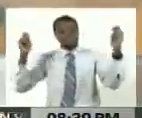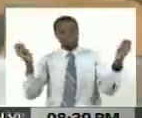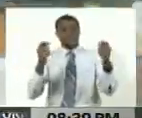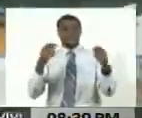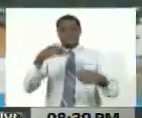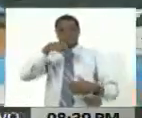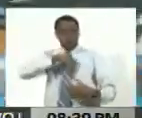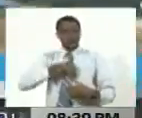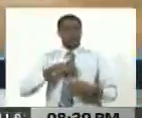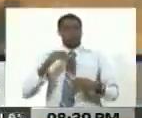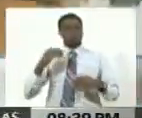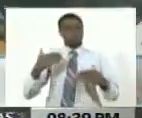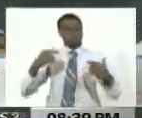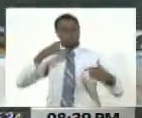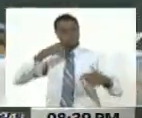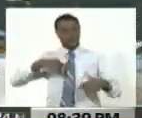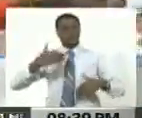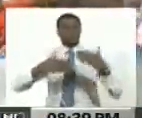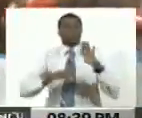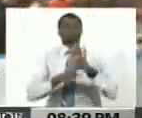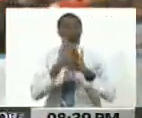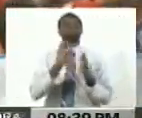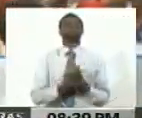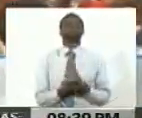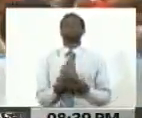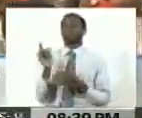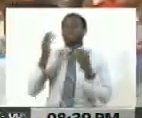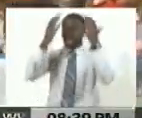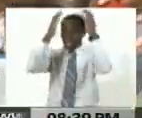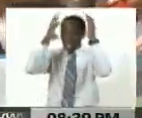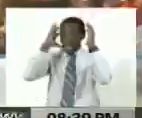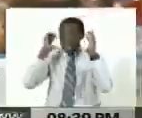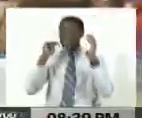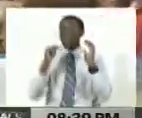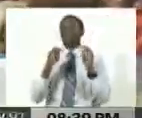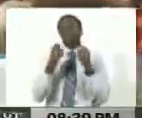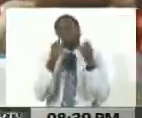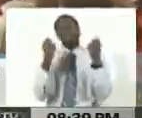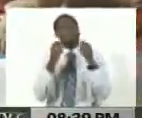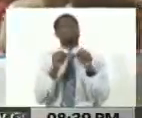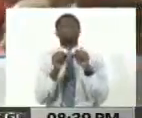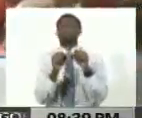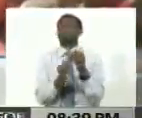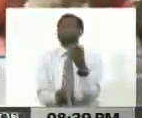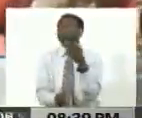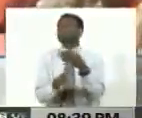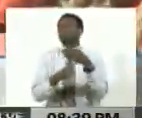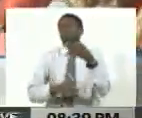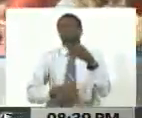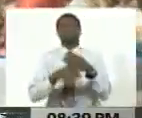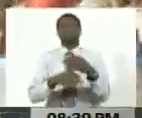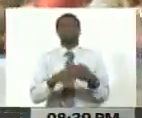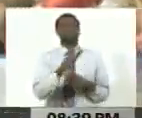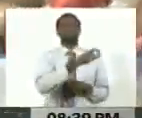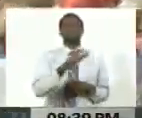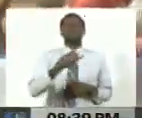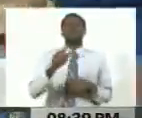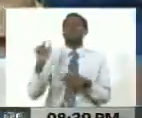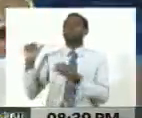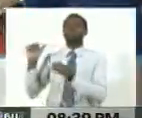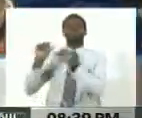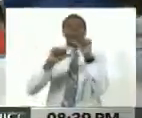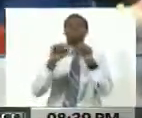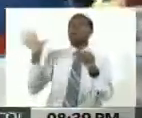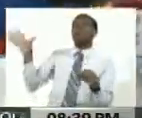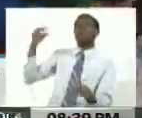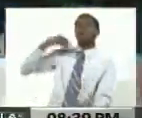humana, pues. La voz de Alí sigue sonando en cada rincón de nuestro país. Es inspiración para las generaciones futuras